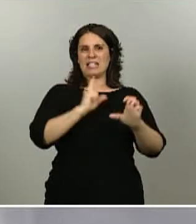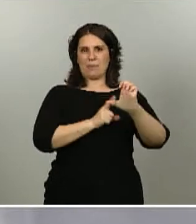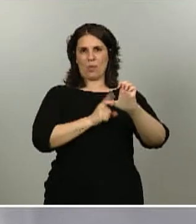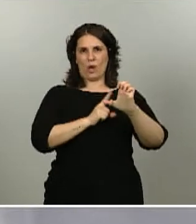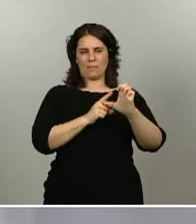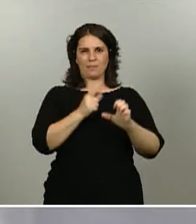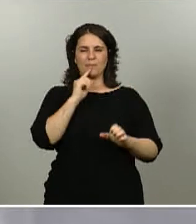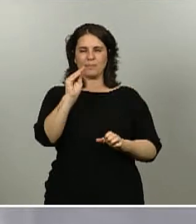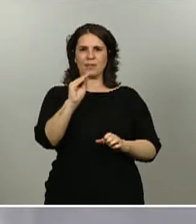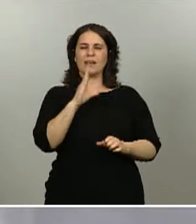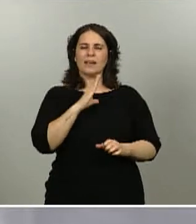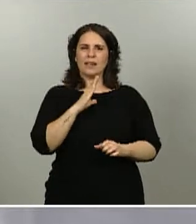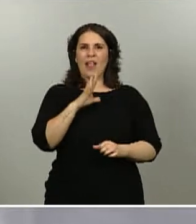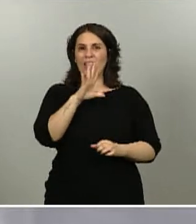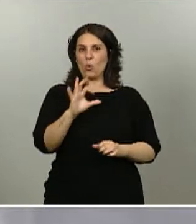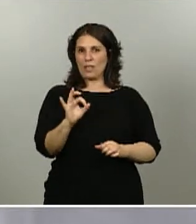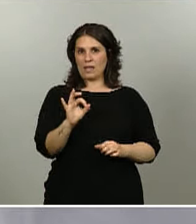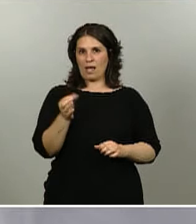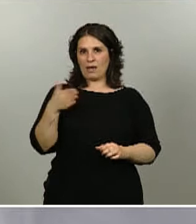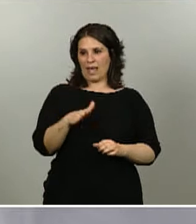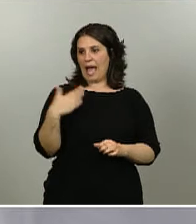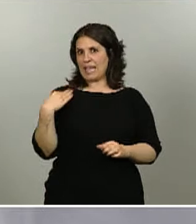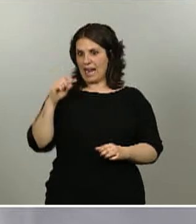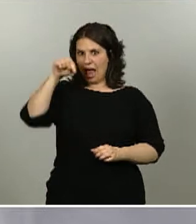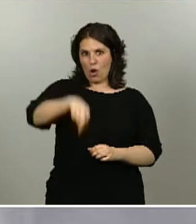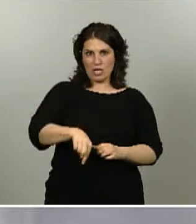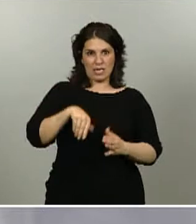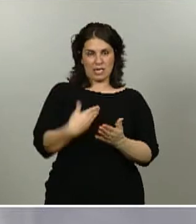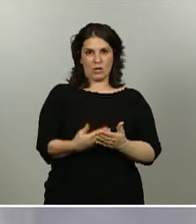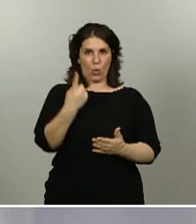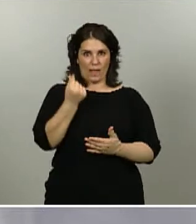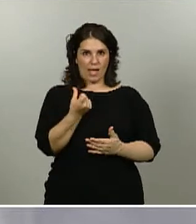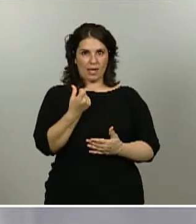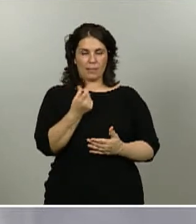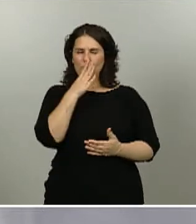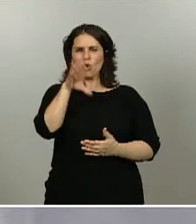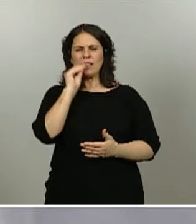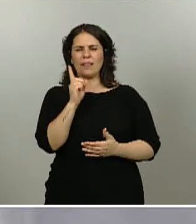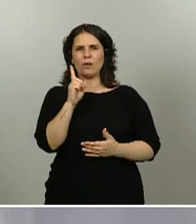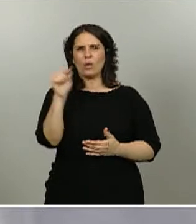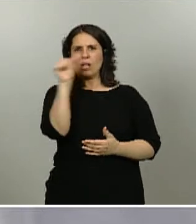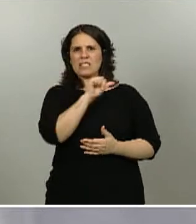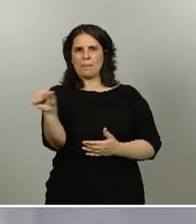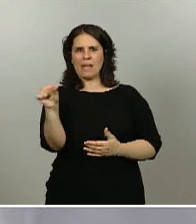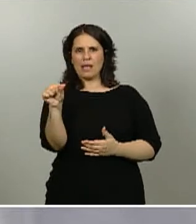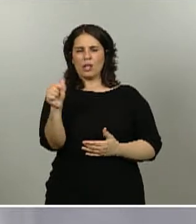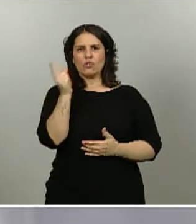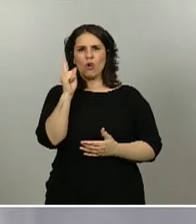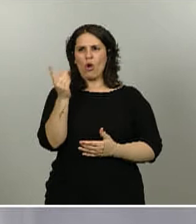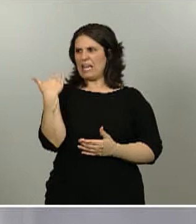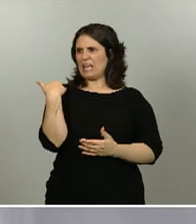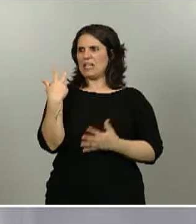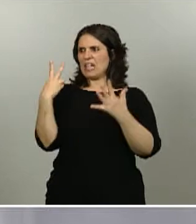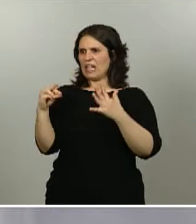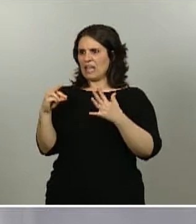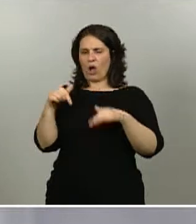fallecidos desde ayer, porque no entiende que sean 50 fallecidos en la semana cuando solo ayer se notificaron 70. Una nueva oportunidad